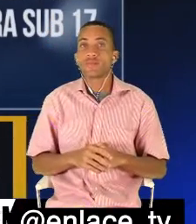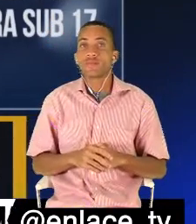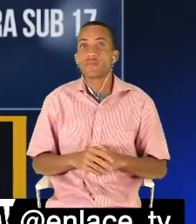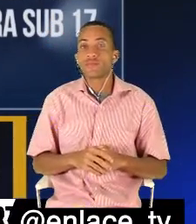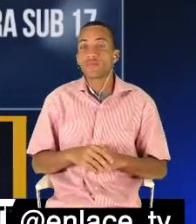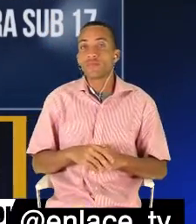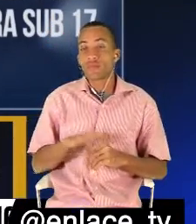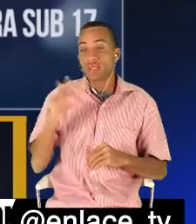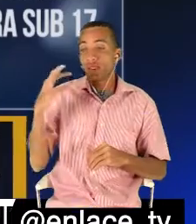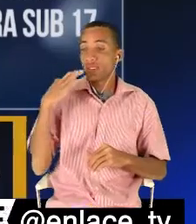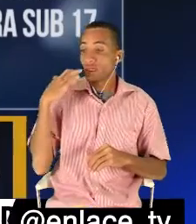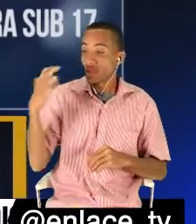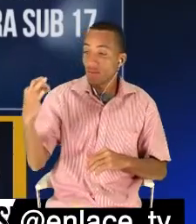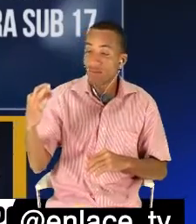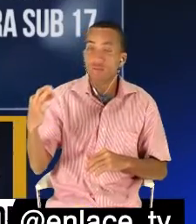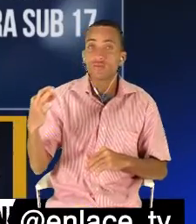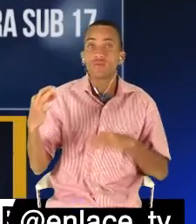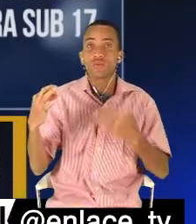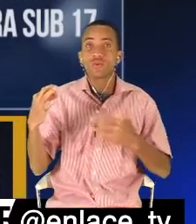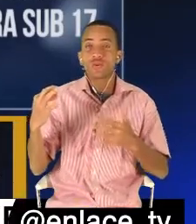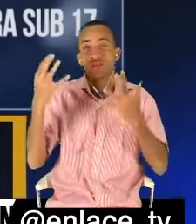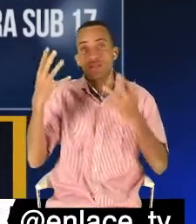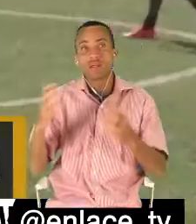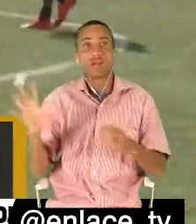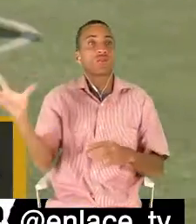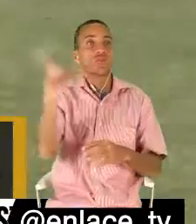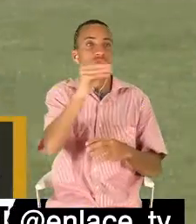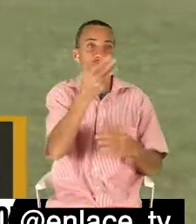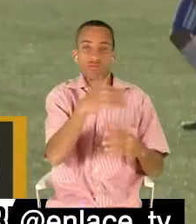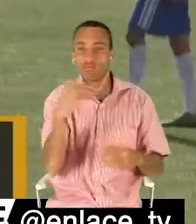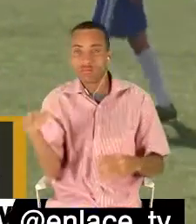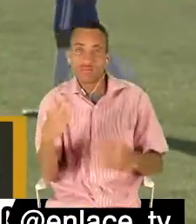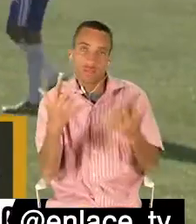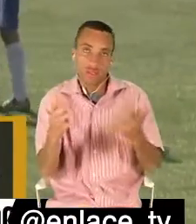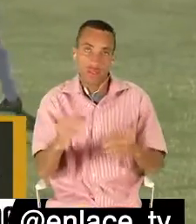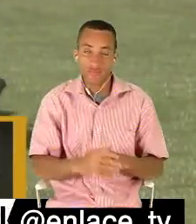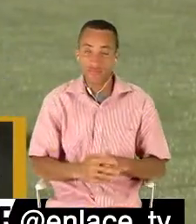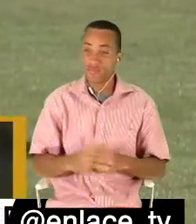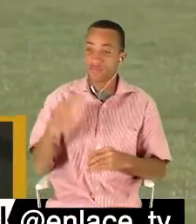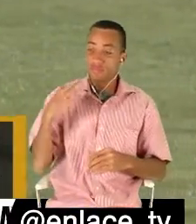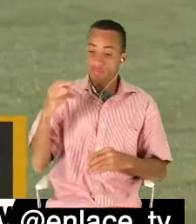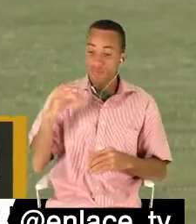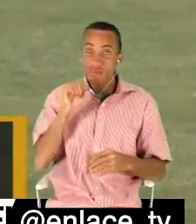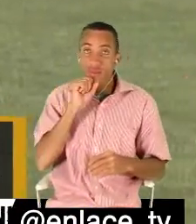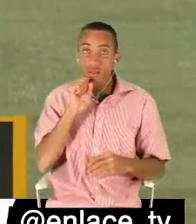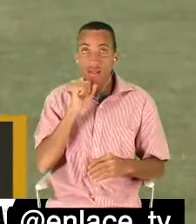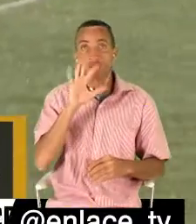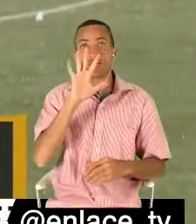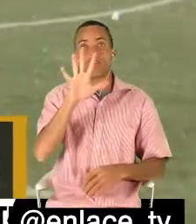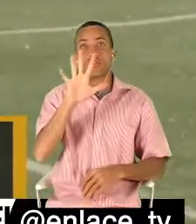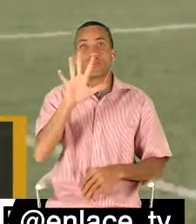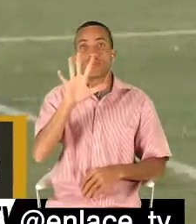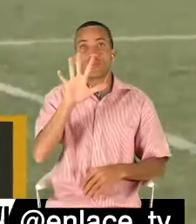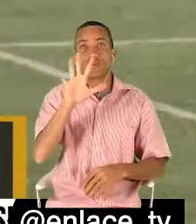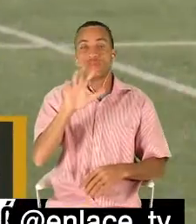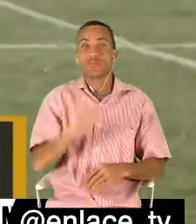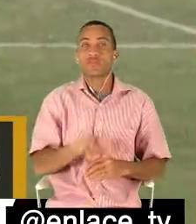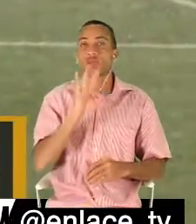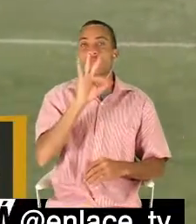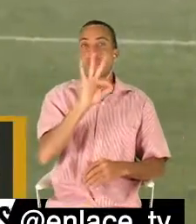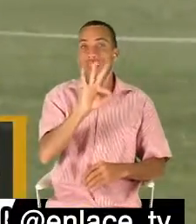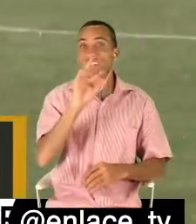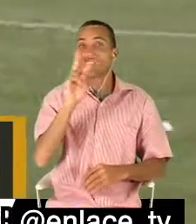seleccionado quisiera ser los jugadores acá. Por Barranca Bermeja fueron convocados 5 jugadores, junto a ellos 32